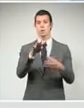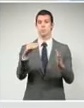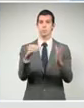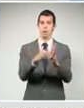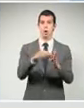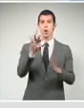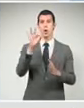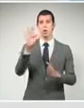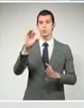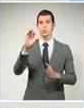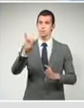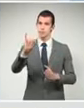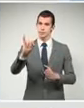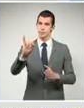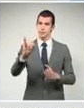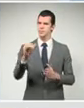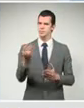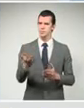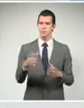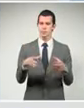4.806,